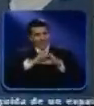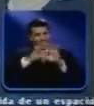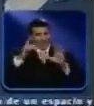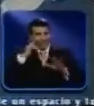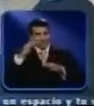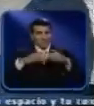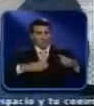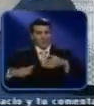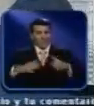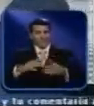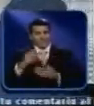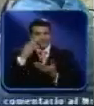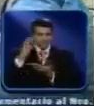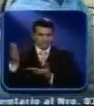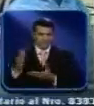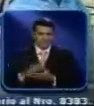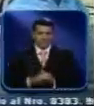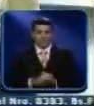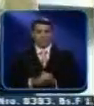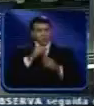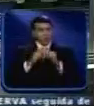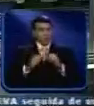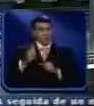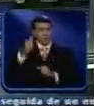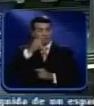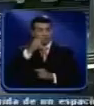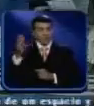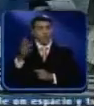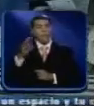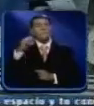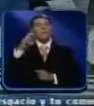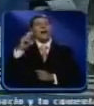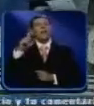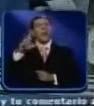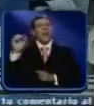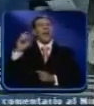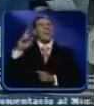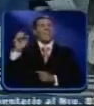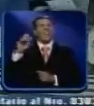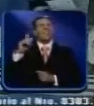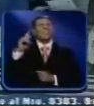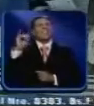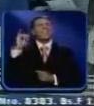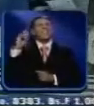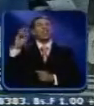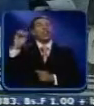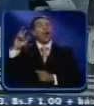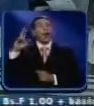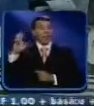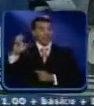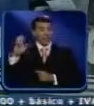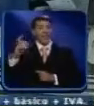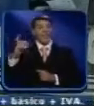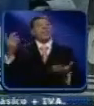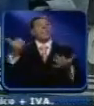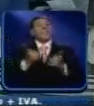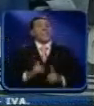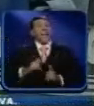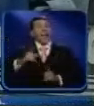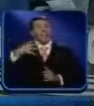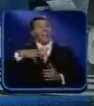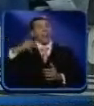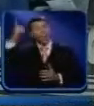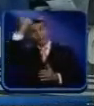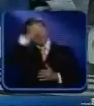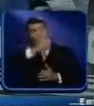patines, vaya. Franco y Oscarcito. Manuela Rafaela López Tintori es el nombre de la hija del dirigente político Leopoldo López y